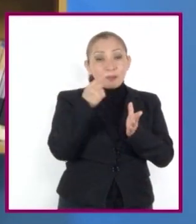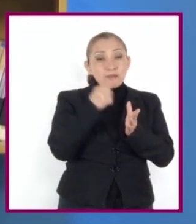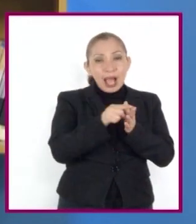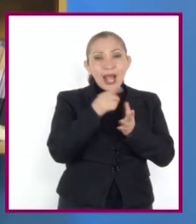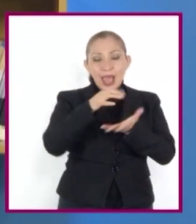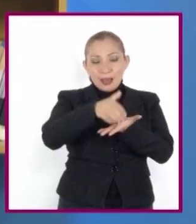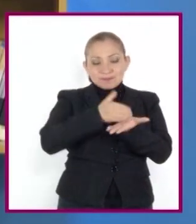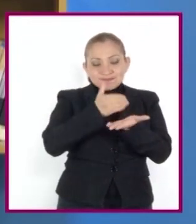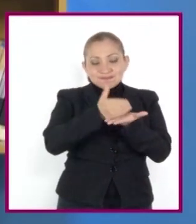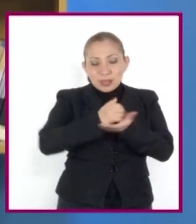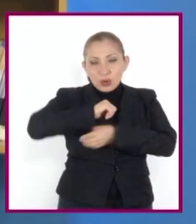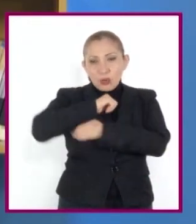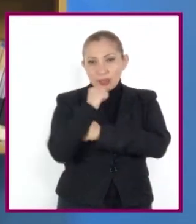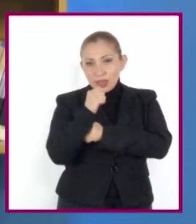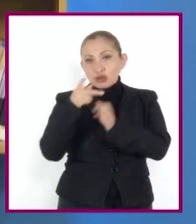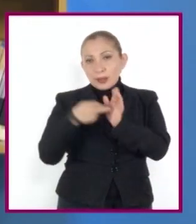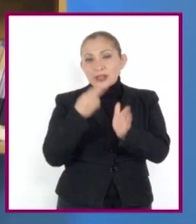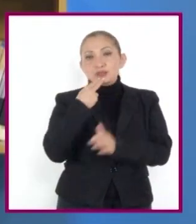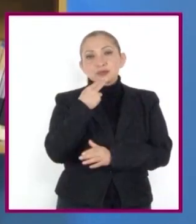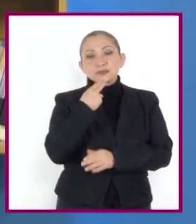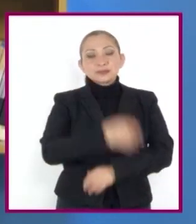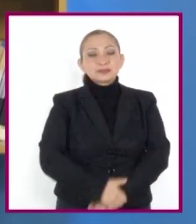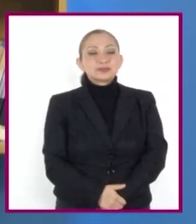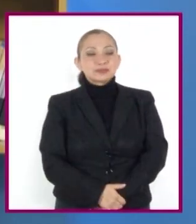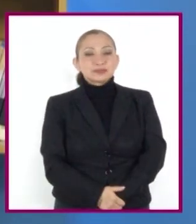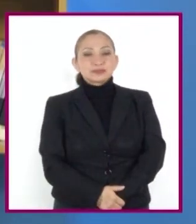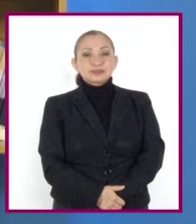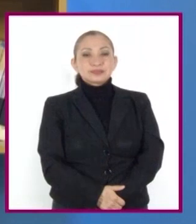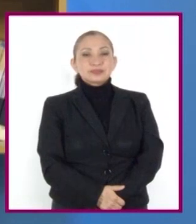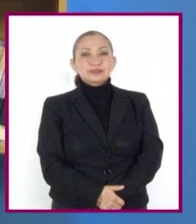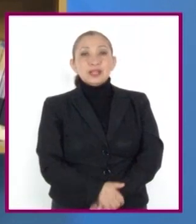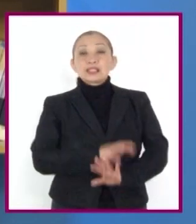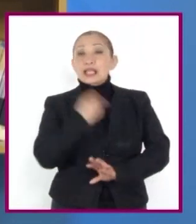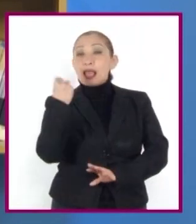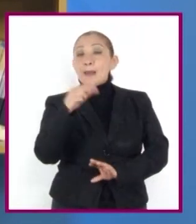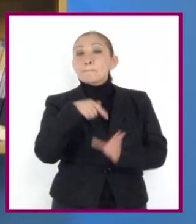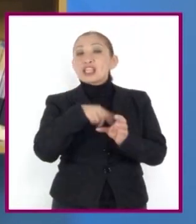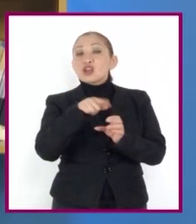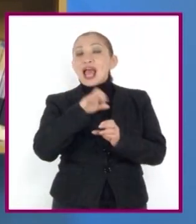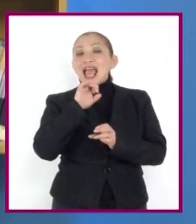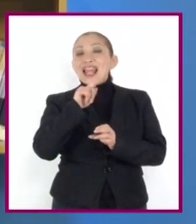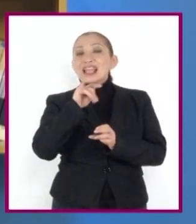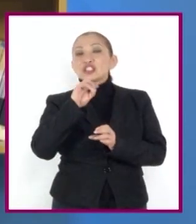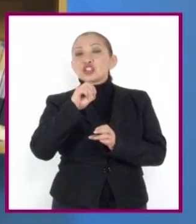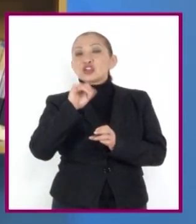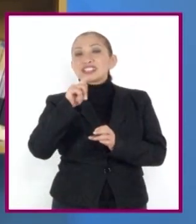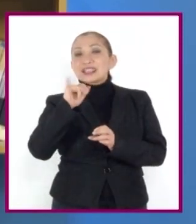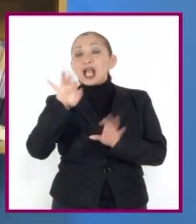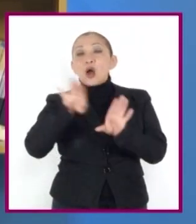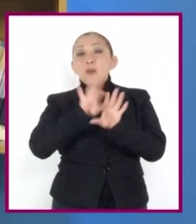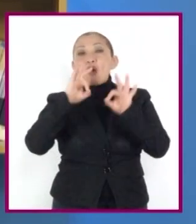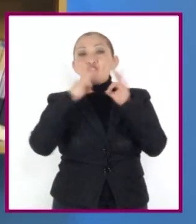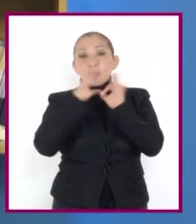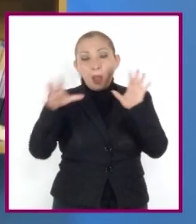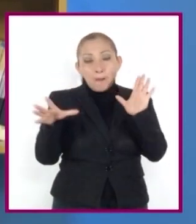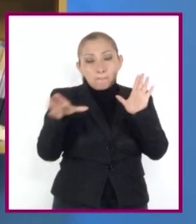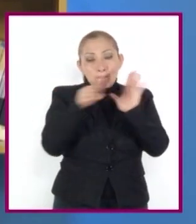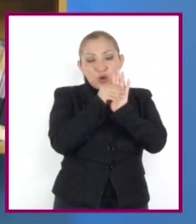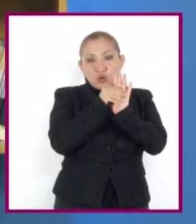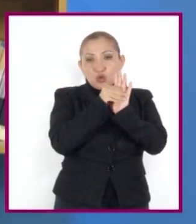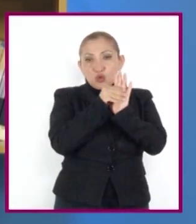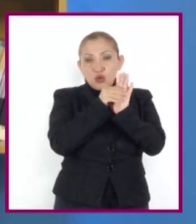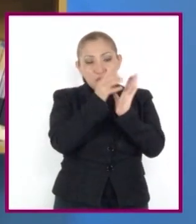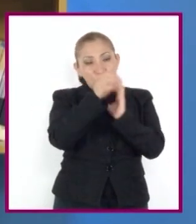de recuperarla y volverla a utilizar. Es llamada pintura electrostática por la manera en que se adhiere a las